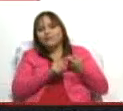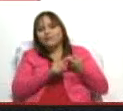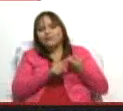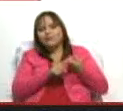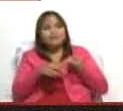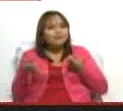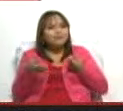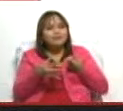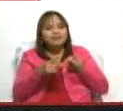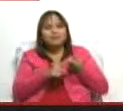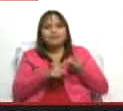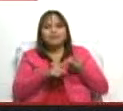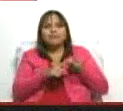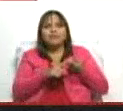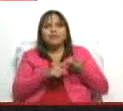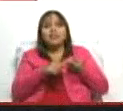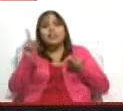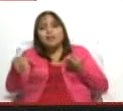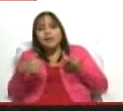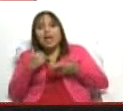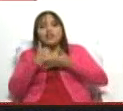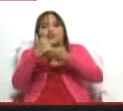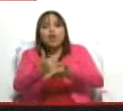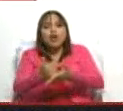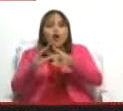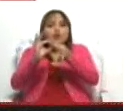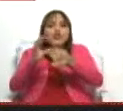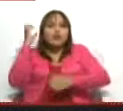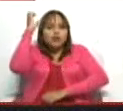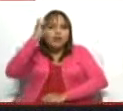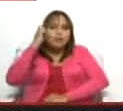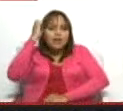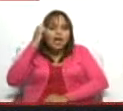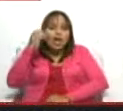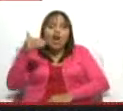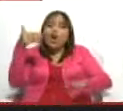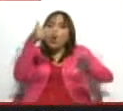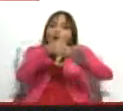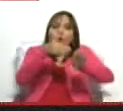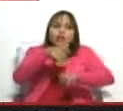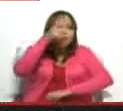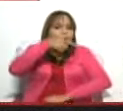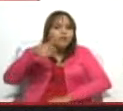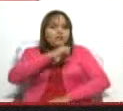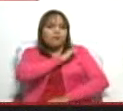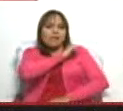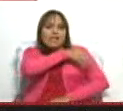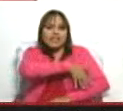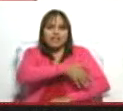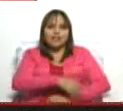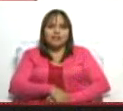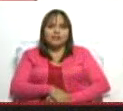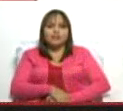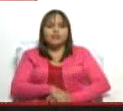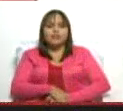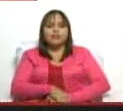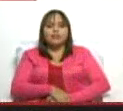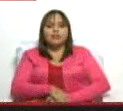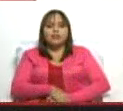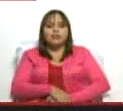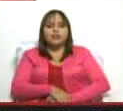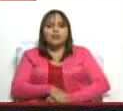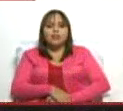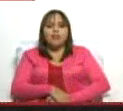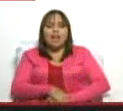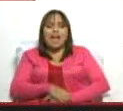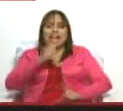Estados Unidos, y ayudado por la Unión Europea contra ese pueblo. Una masacre contra